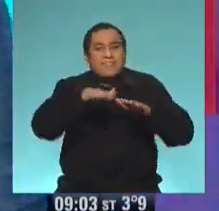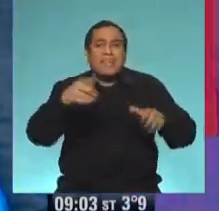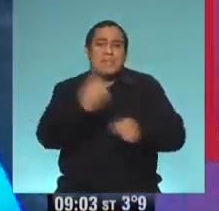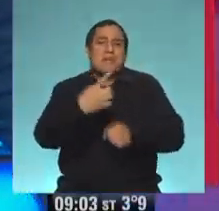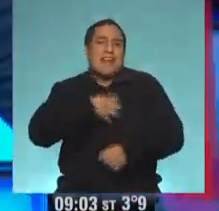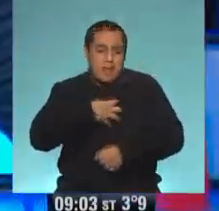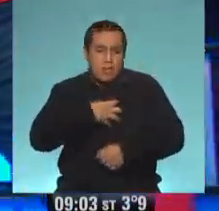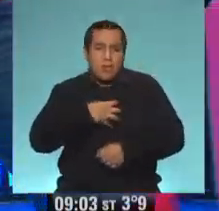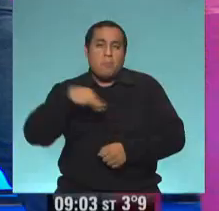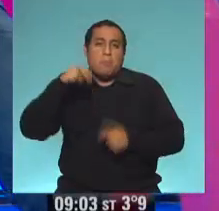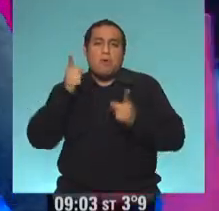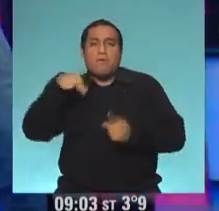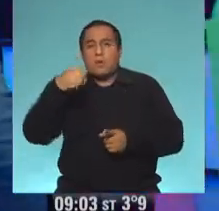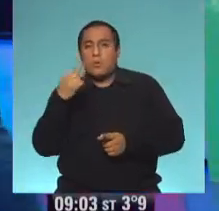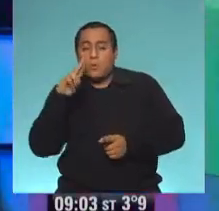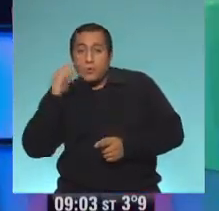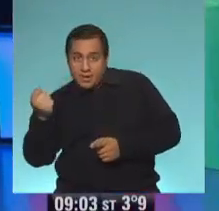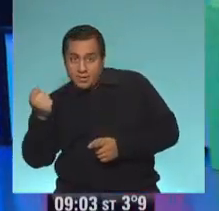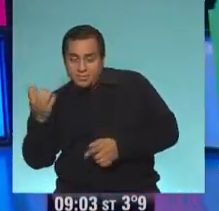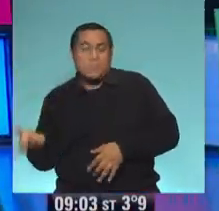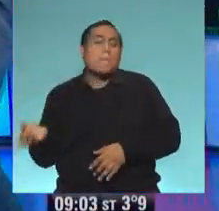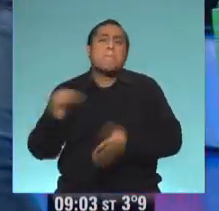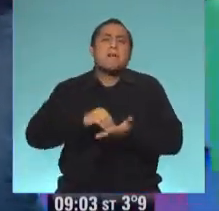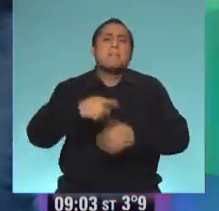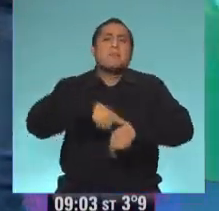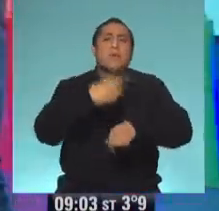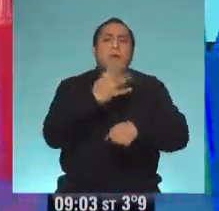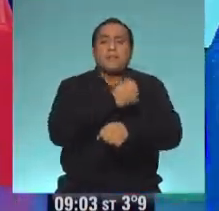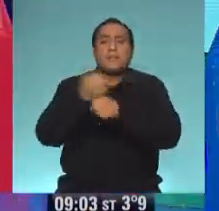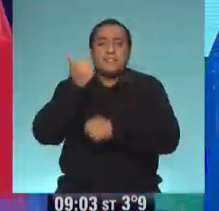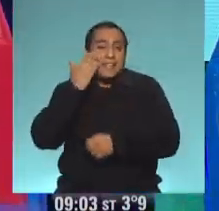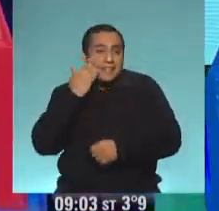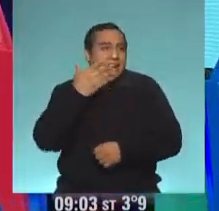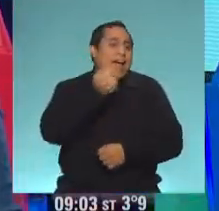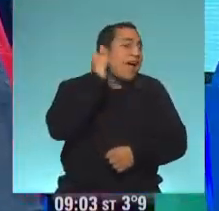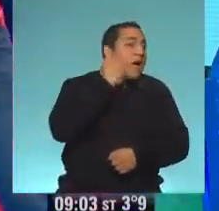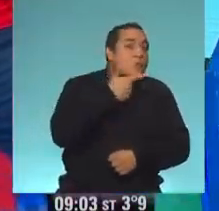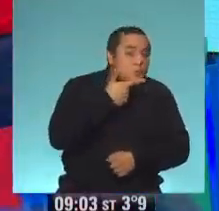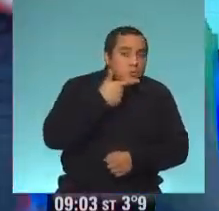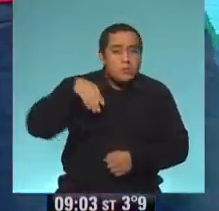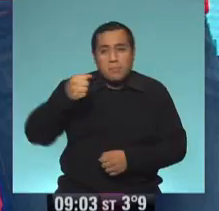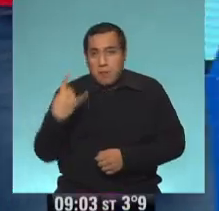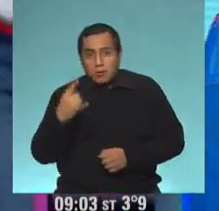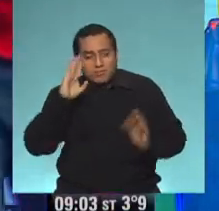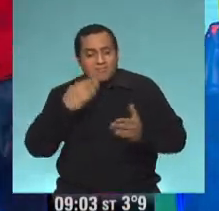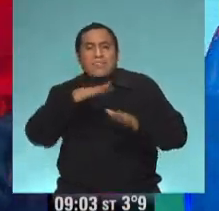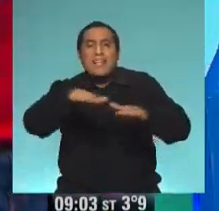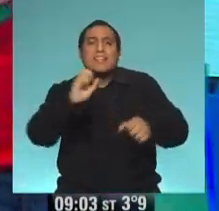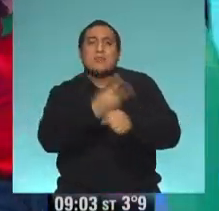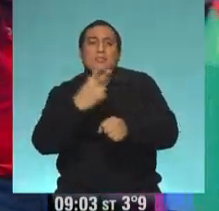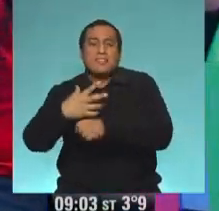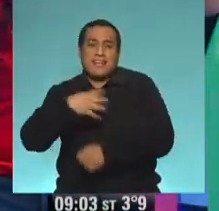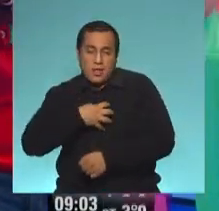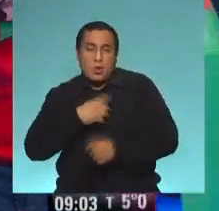Nuria. Sí. ¿Quién más? De 16 a 18, ¿quién va a estar? Va a estar Agustina y Mauricio para los chicos de segundo y tercero. Con la señora Ro, ¿quién más?